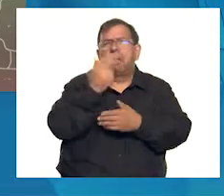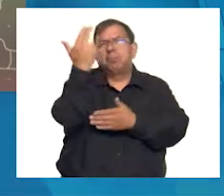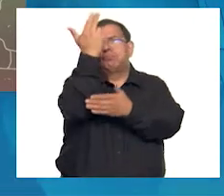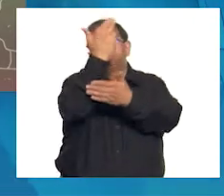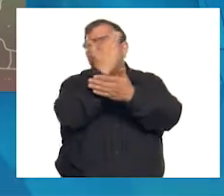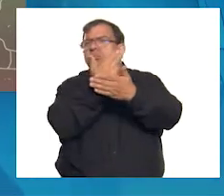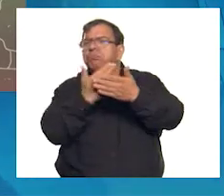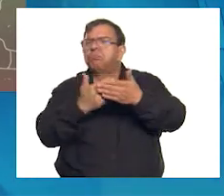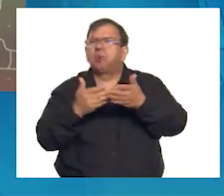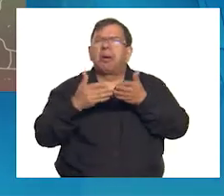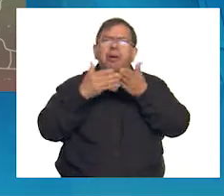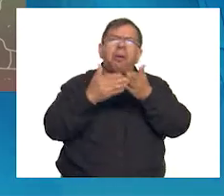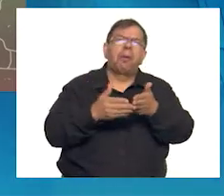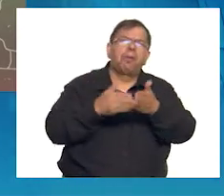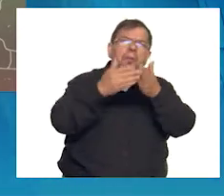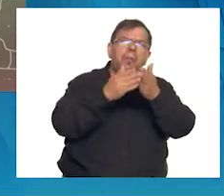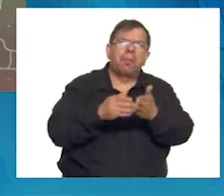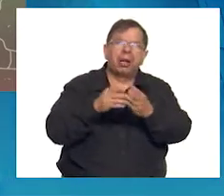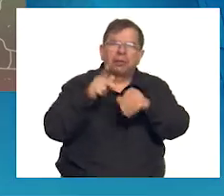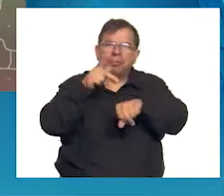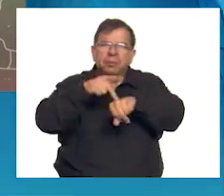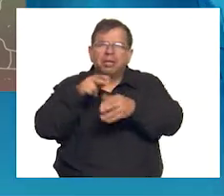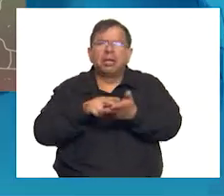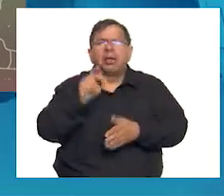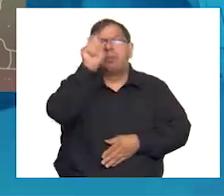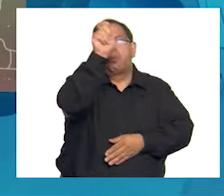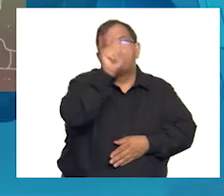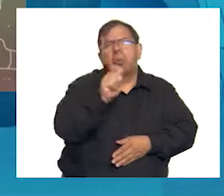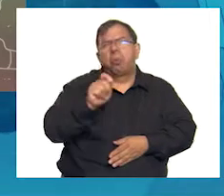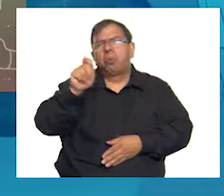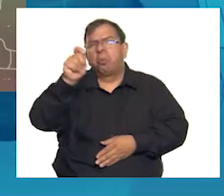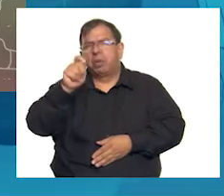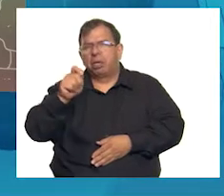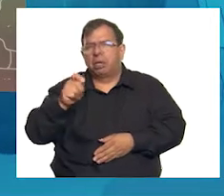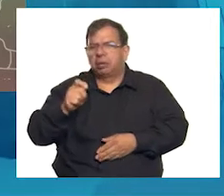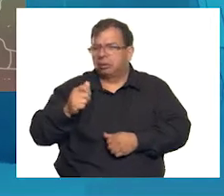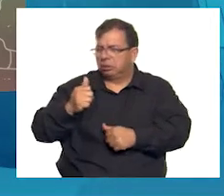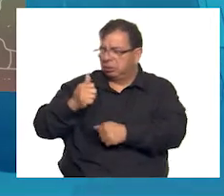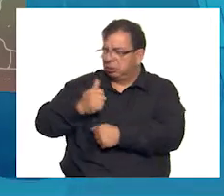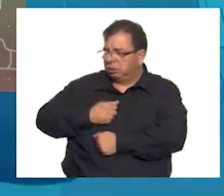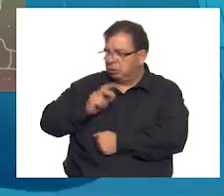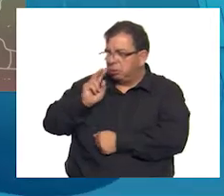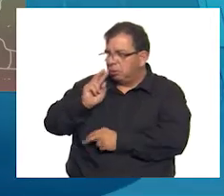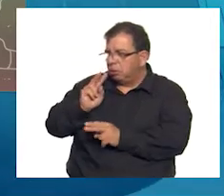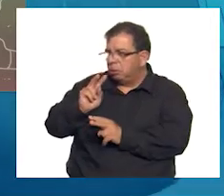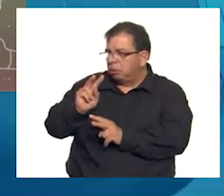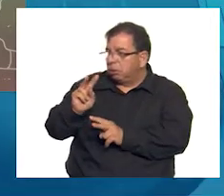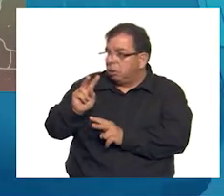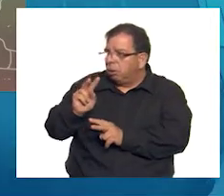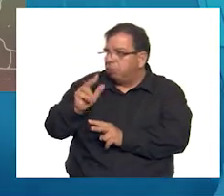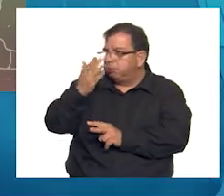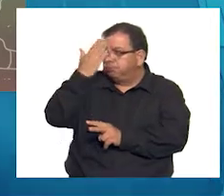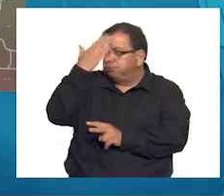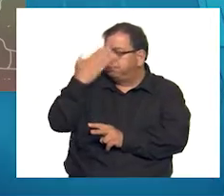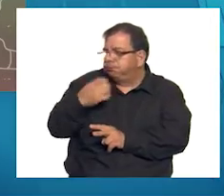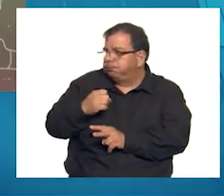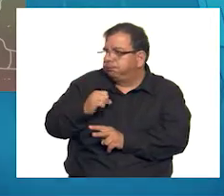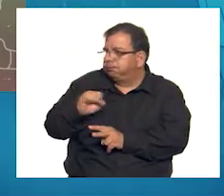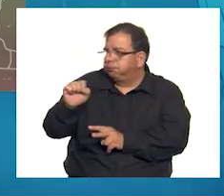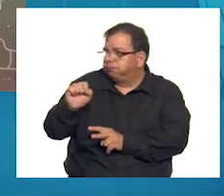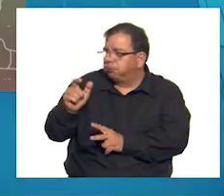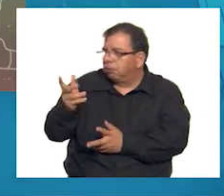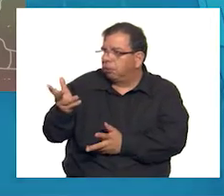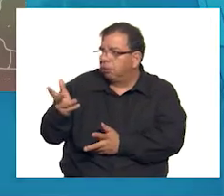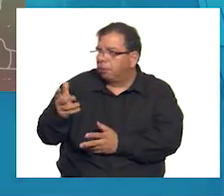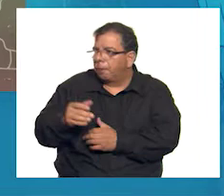un pedazo de carbón sobre la pared de su celda. Los carceleros estaban fascinados con sus talentos de sus